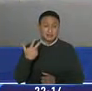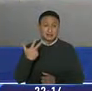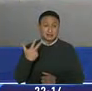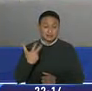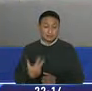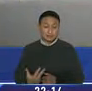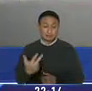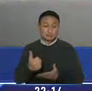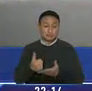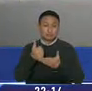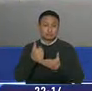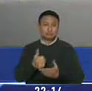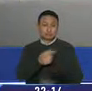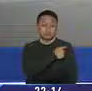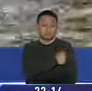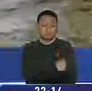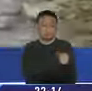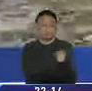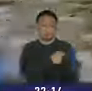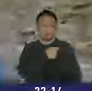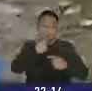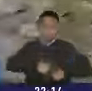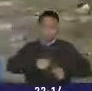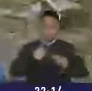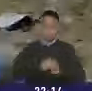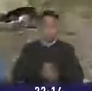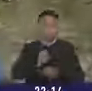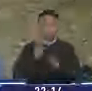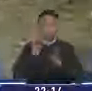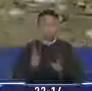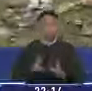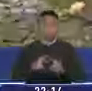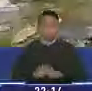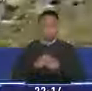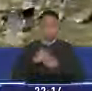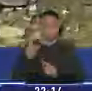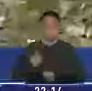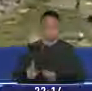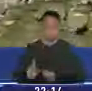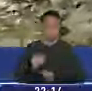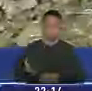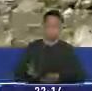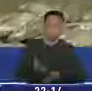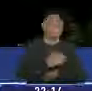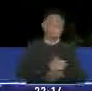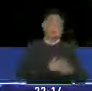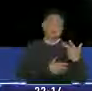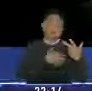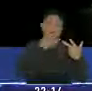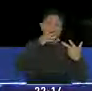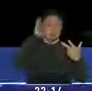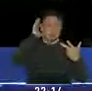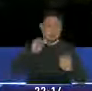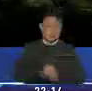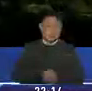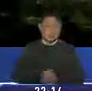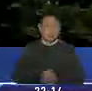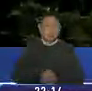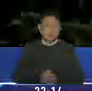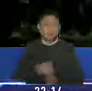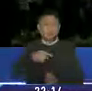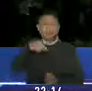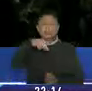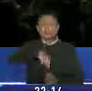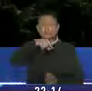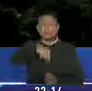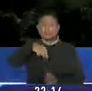atendidos por la Cruz Roja en Panamá. Los compatriotas iniciaron esa travesía el pasado 3 de diciembre. Una realidad por la que deben atravesar miles